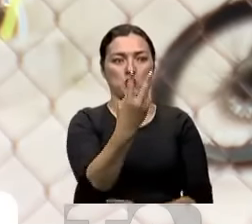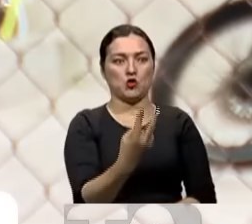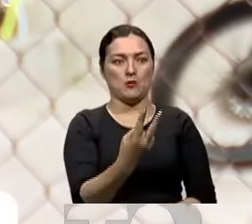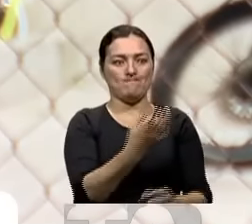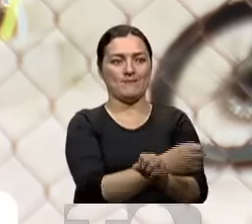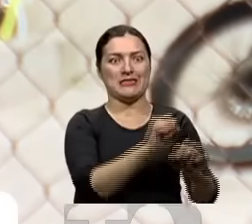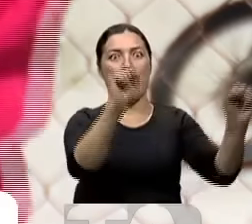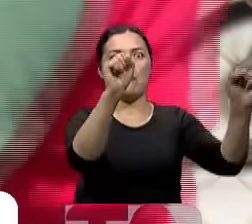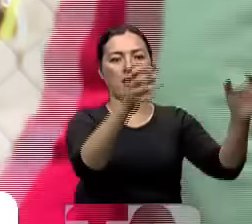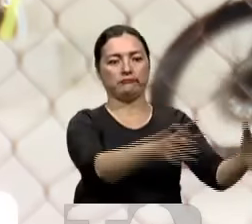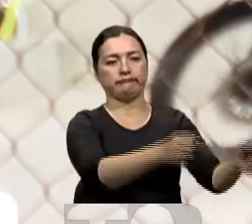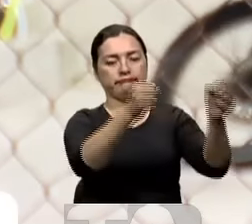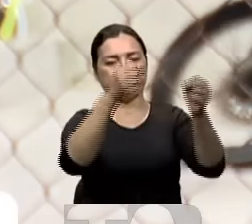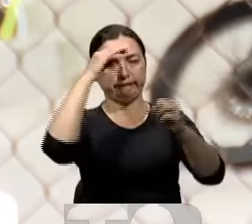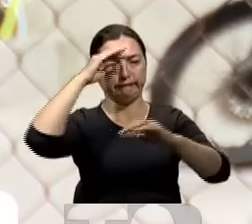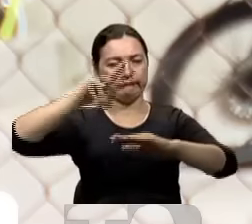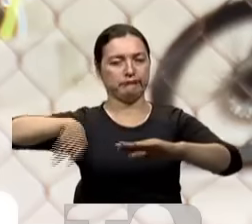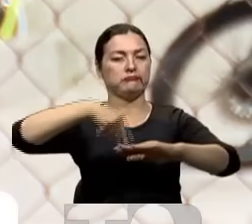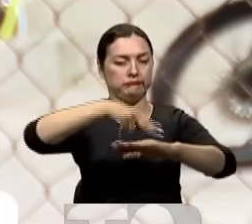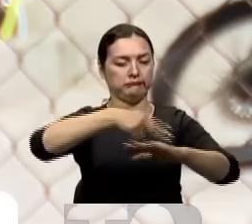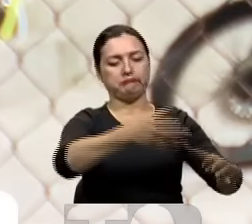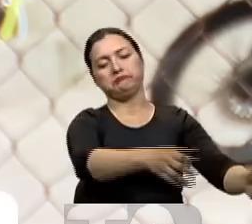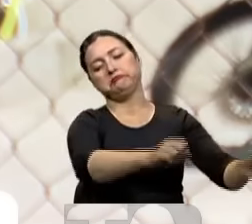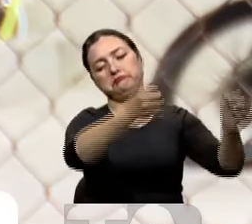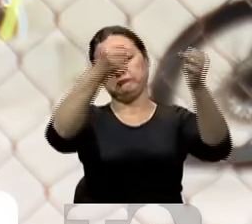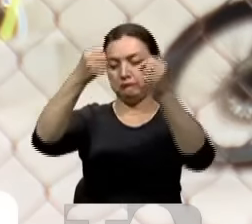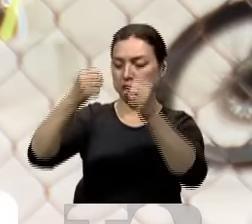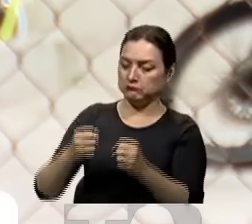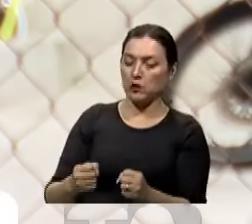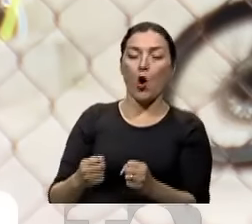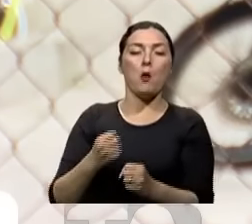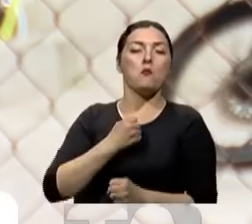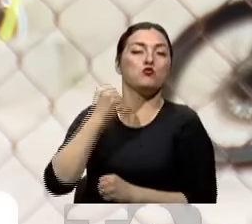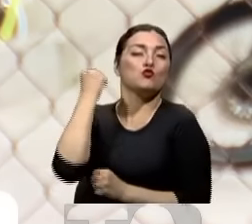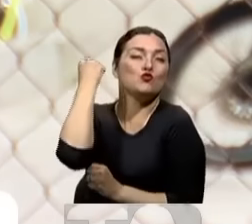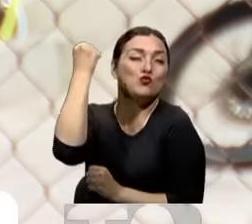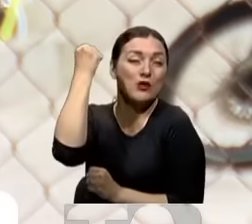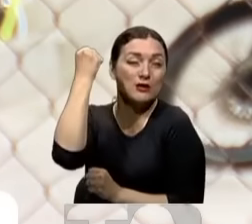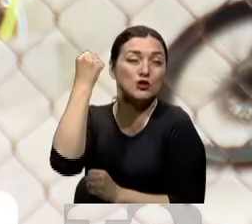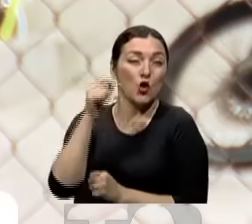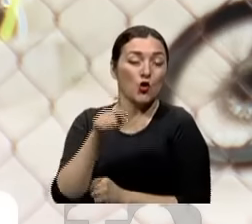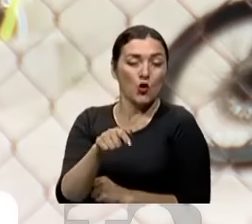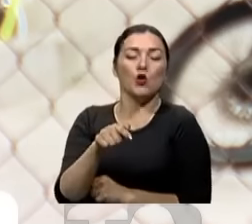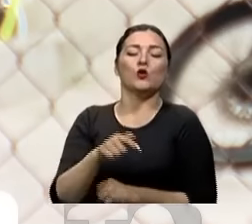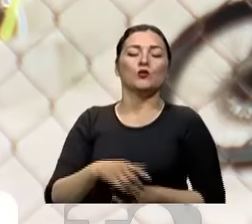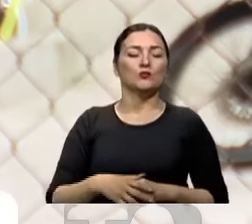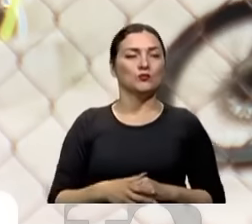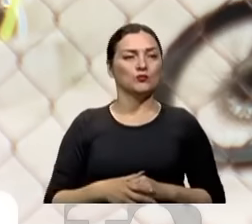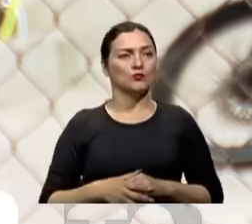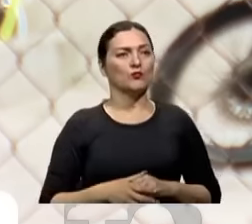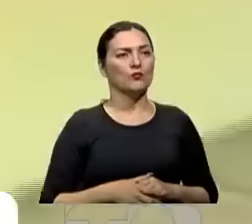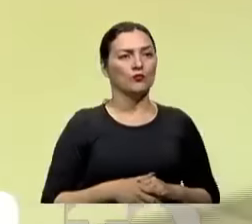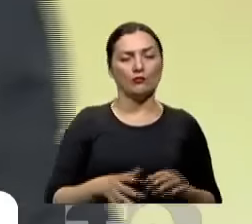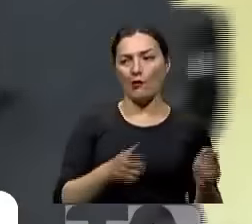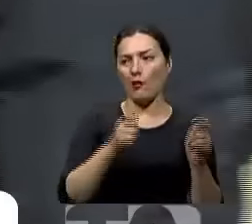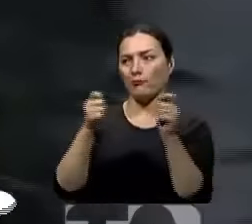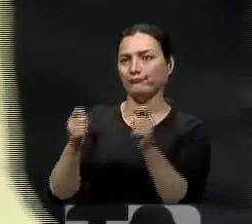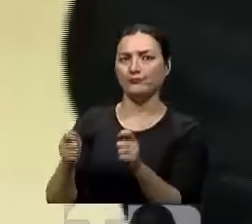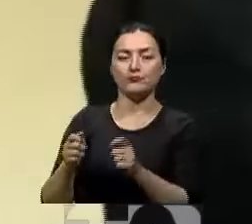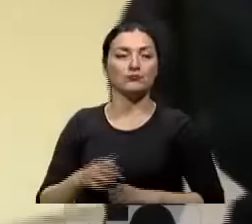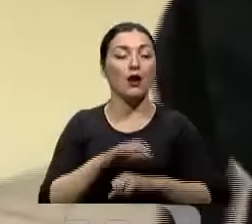este sentido la Policía Nacional, para precautelar los derechos de los mismos, se los trajo hasta acá. Uno de